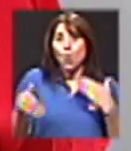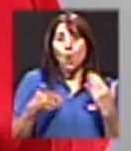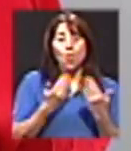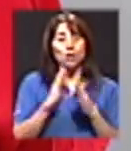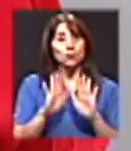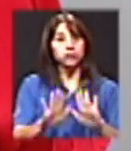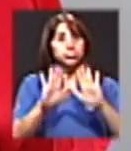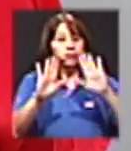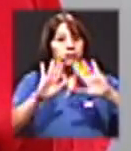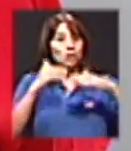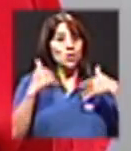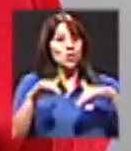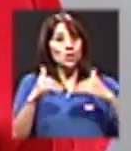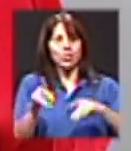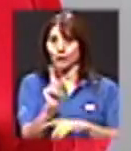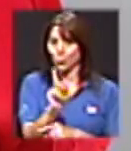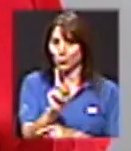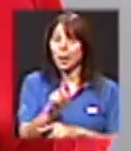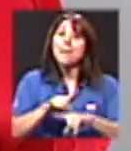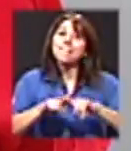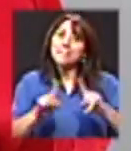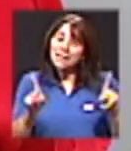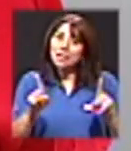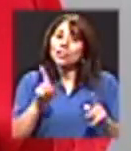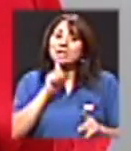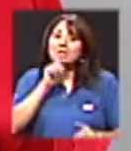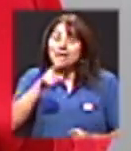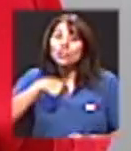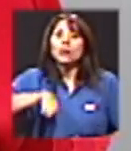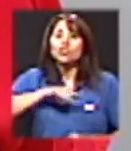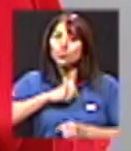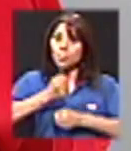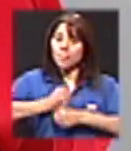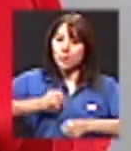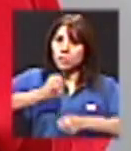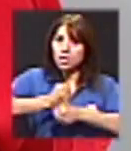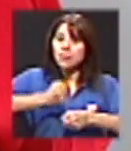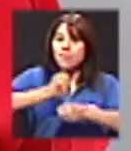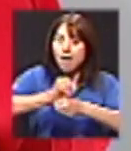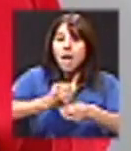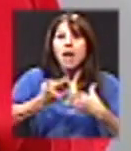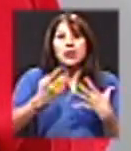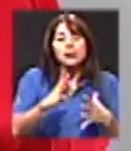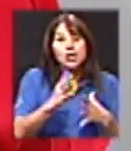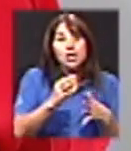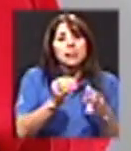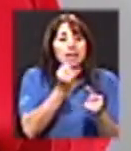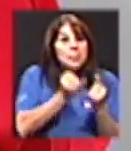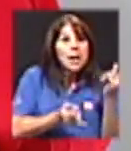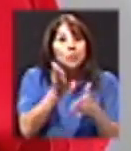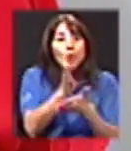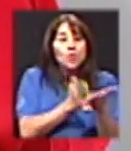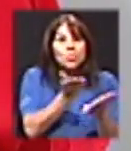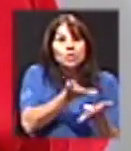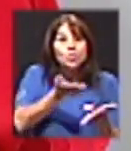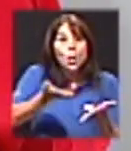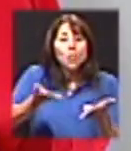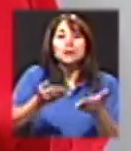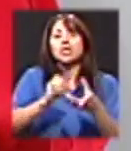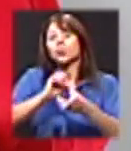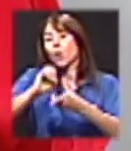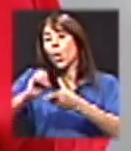que vamos a dejar las cosas que se pueden hacer en ese plazo y las bases para las que no se puedan hacer en ese plazo para dejar un país mucho